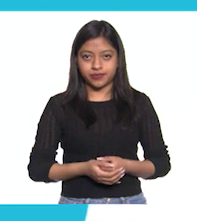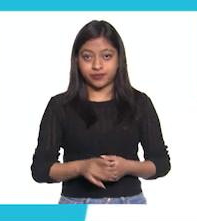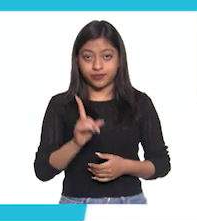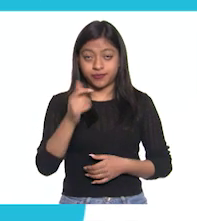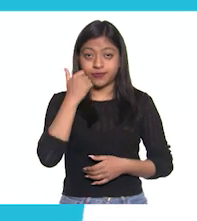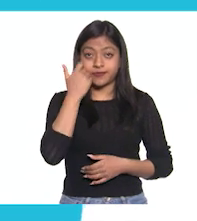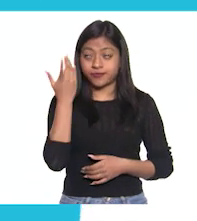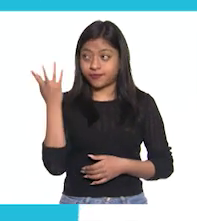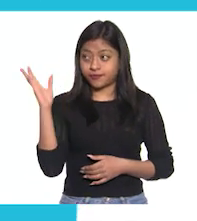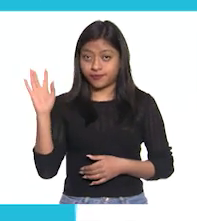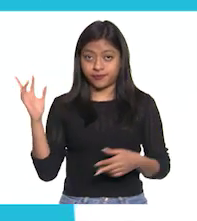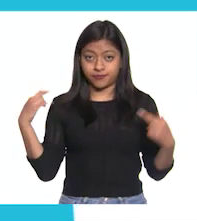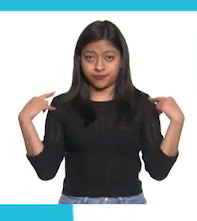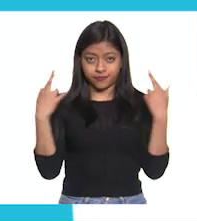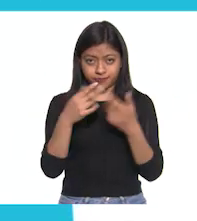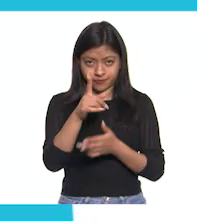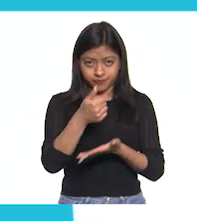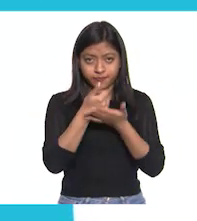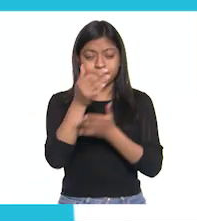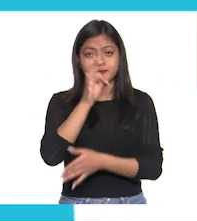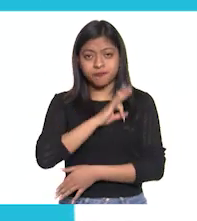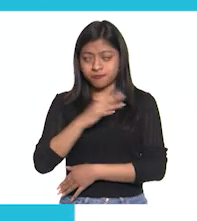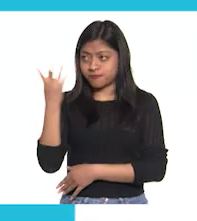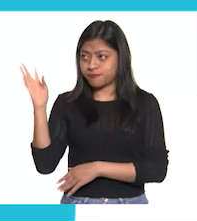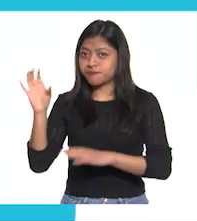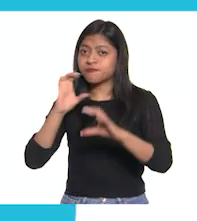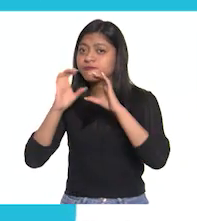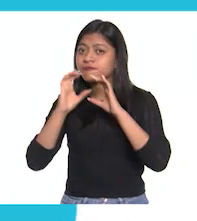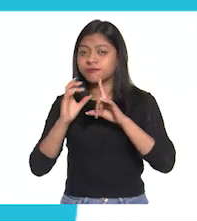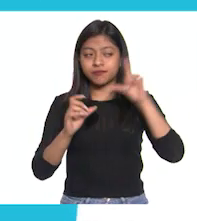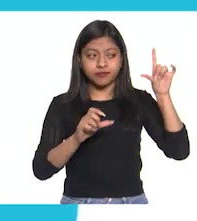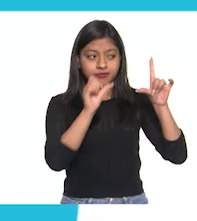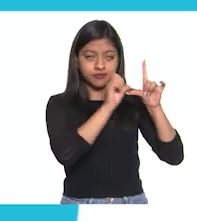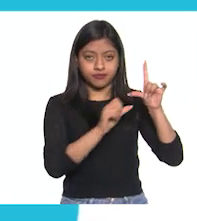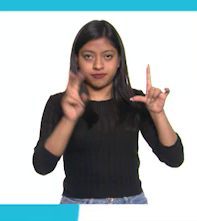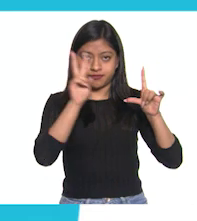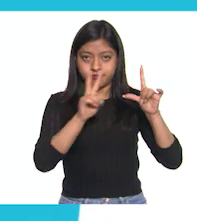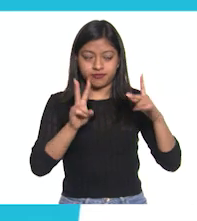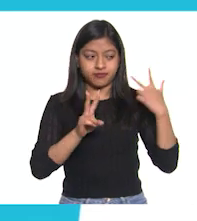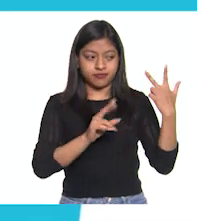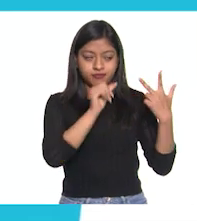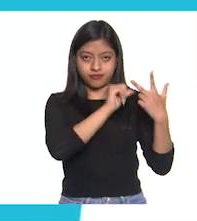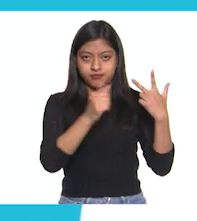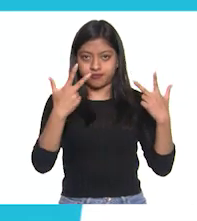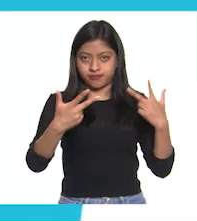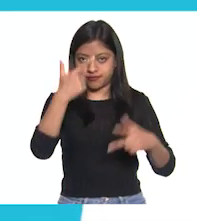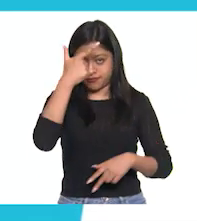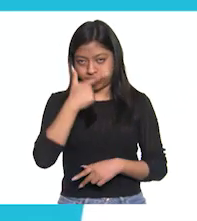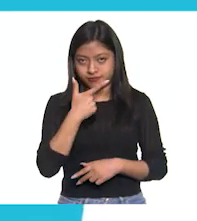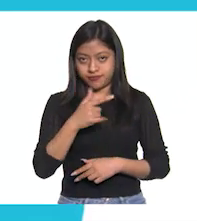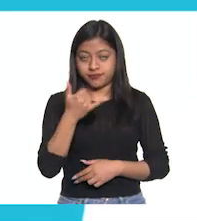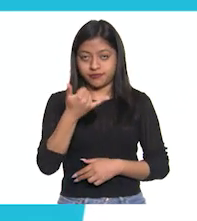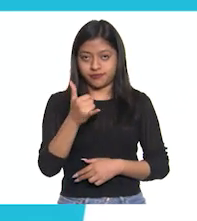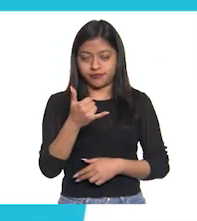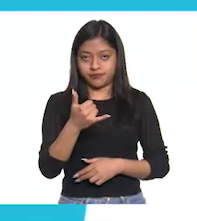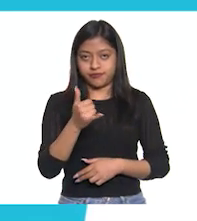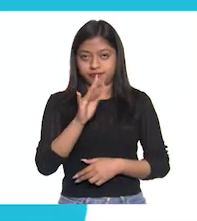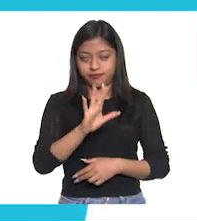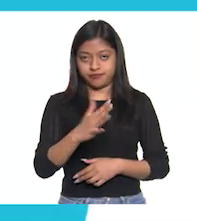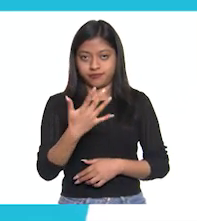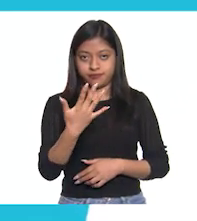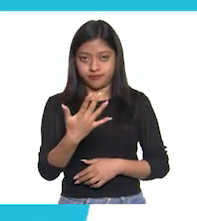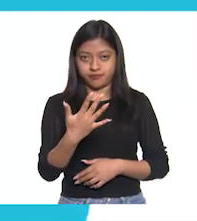Para solicitar apoyo pedagógico, comunícate con maestras y maestros de lunes a viernes de 8 a 20 horas al